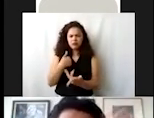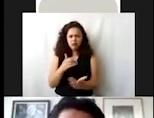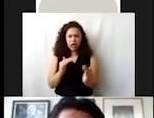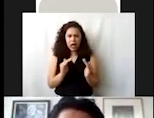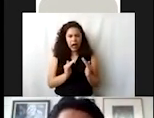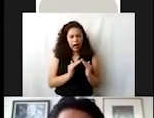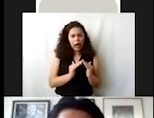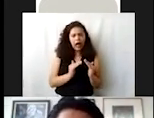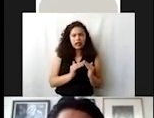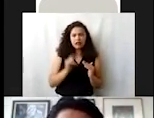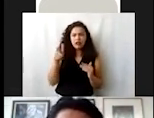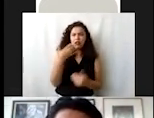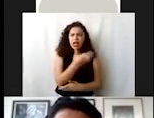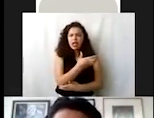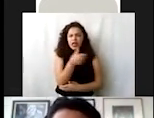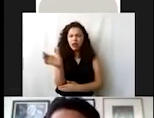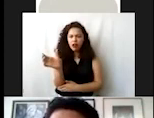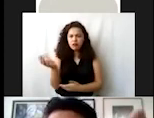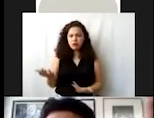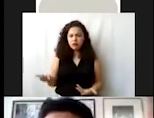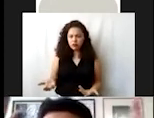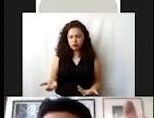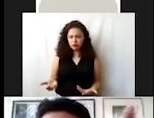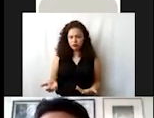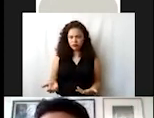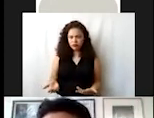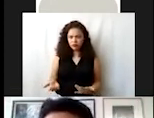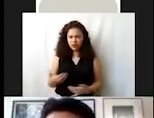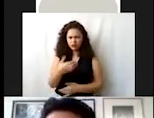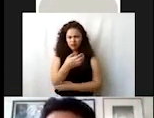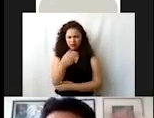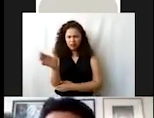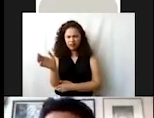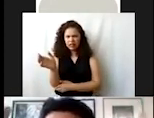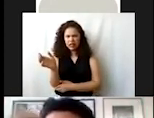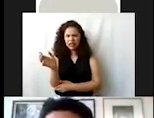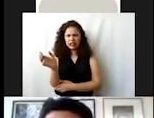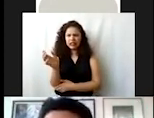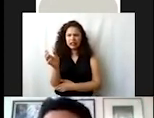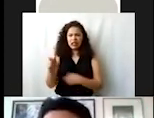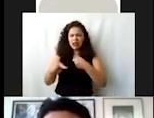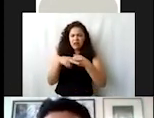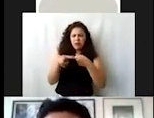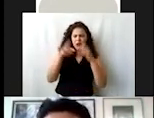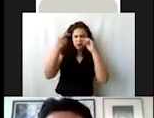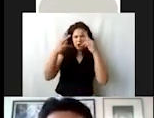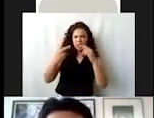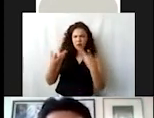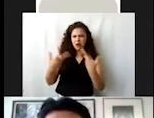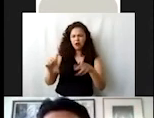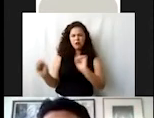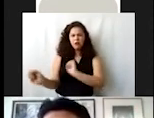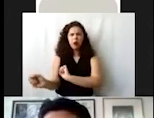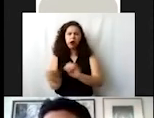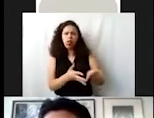milpa, ¿sí? En una milpa ahí, con los vidrios rotos, así como abandonada. Y digo,